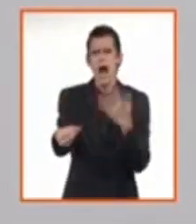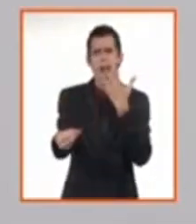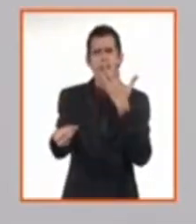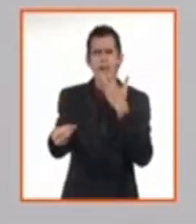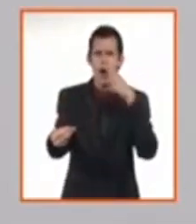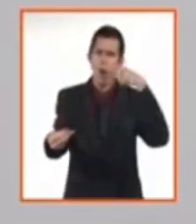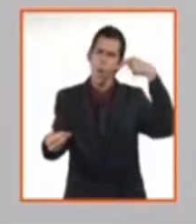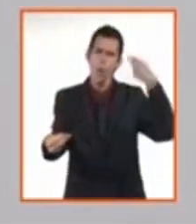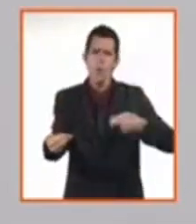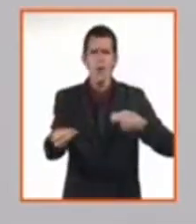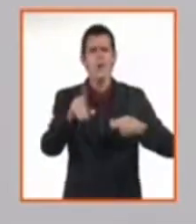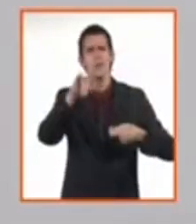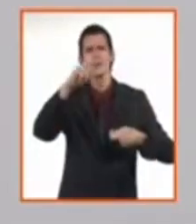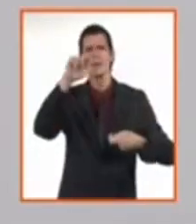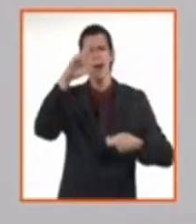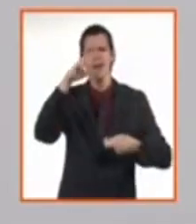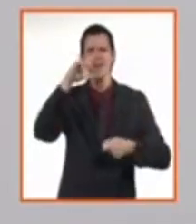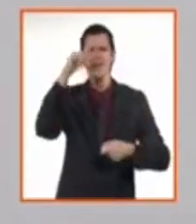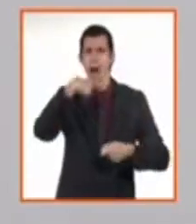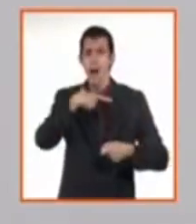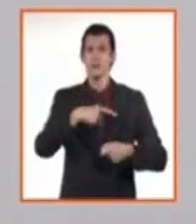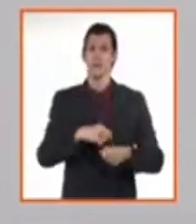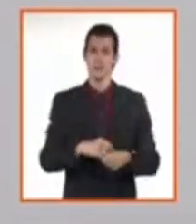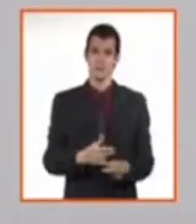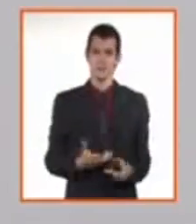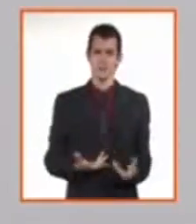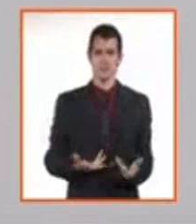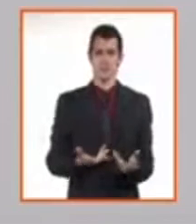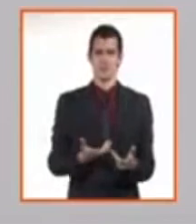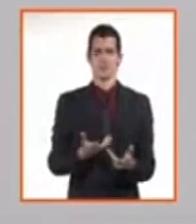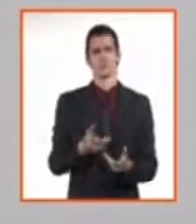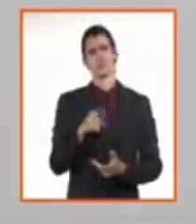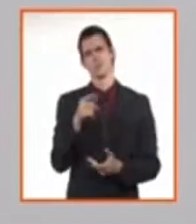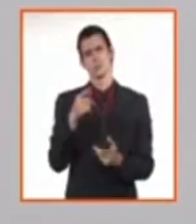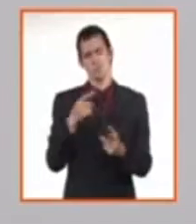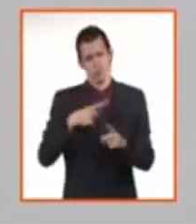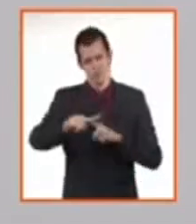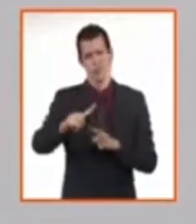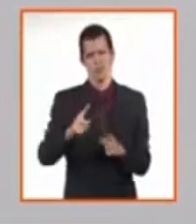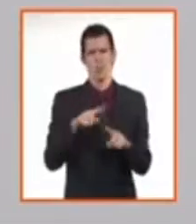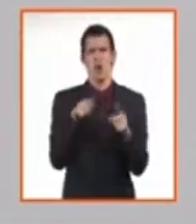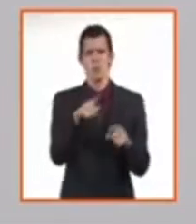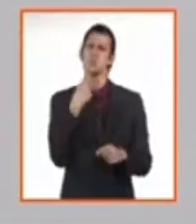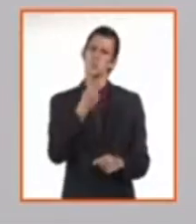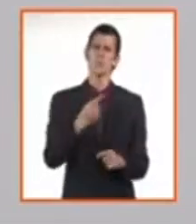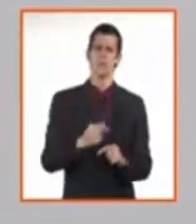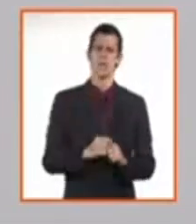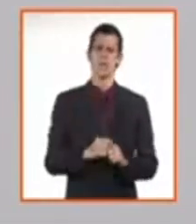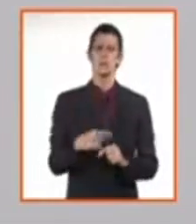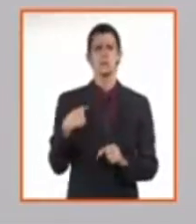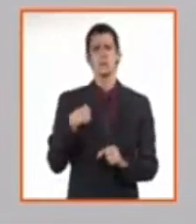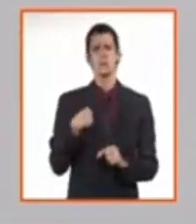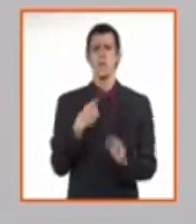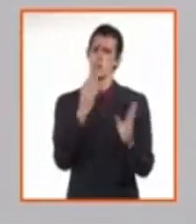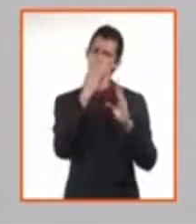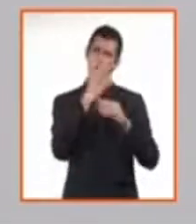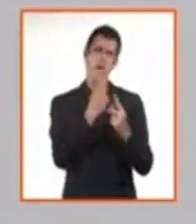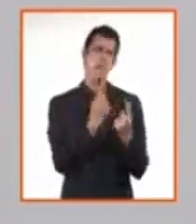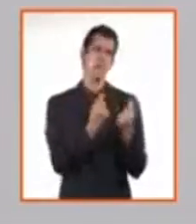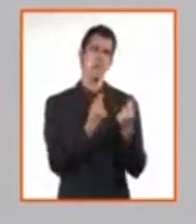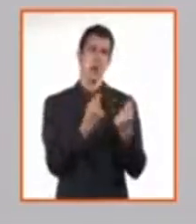resolver no es dinero para resolver los problemas que se han generado con la crisis